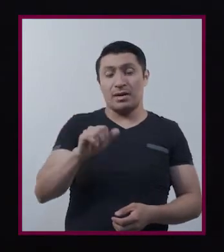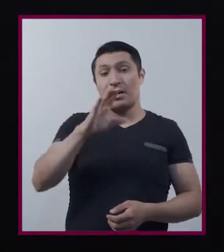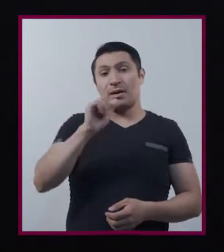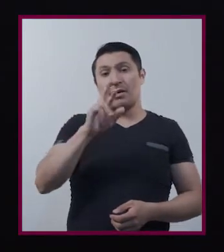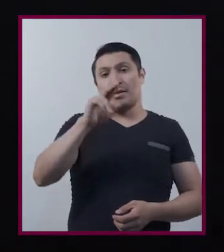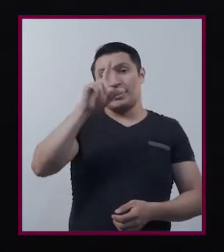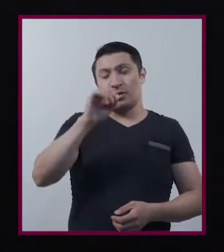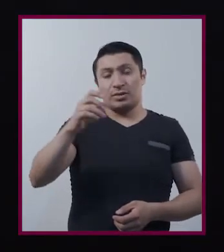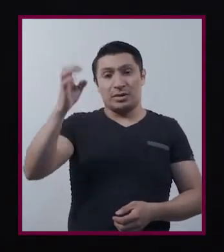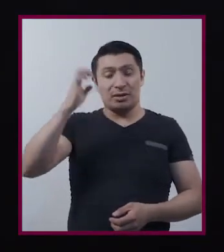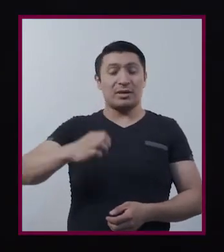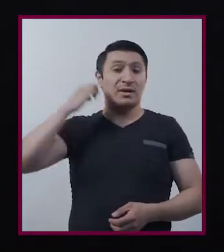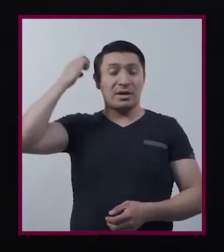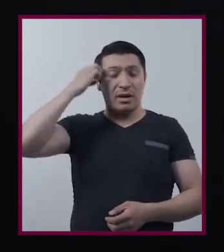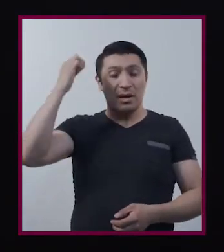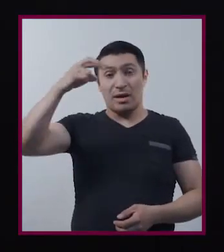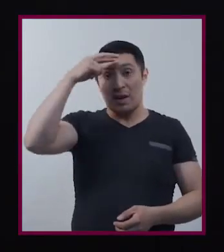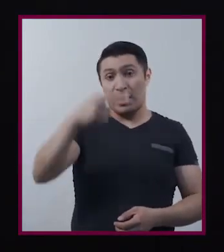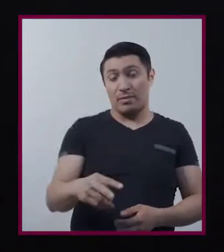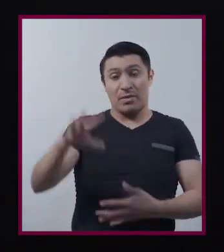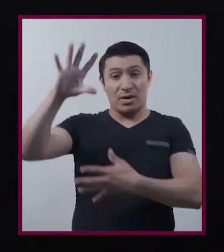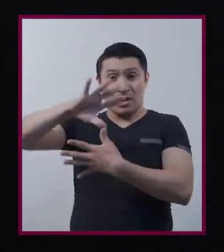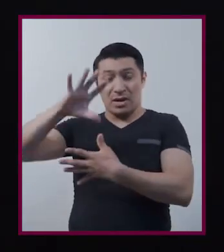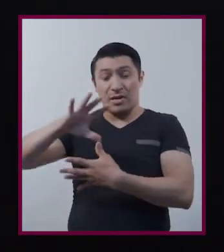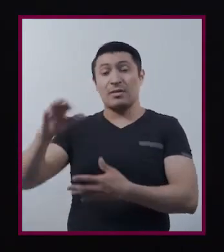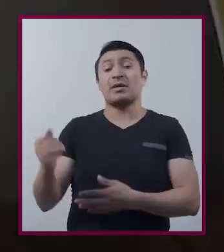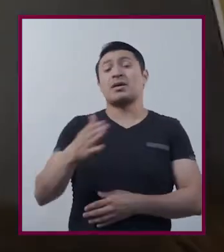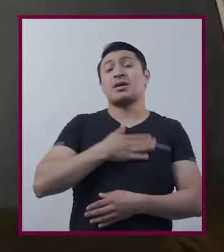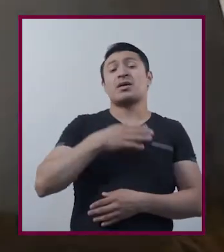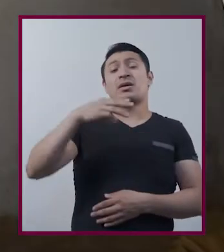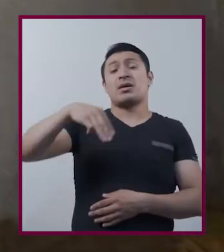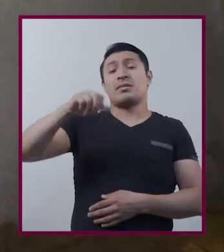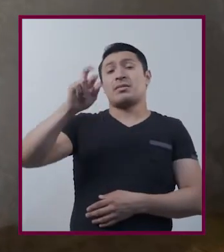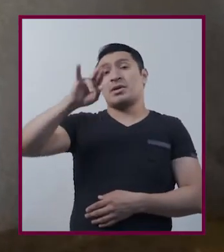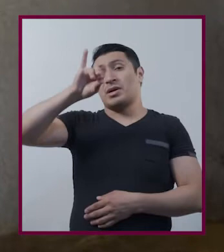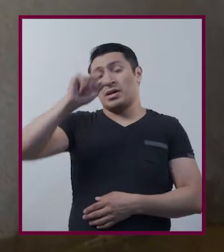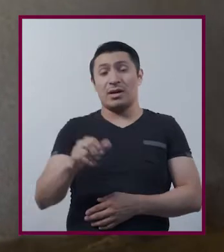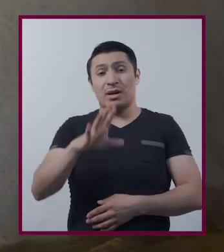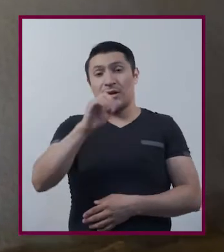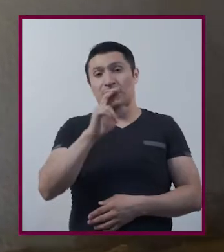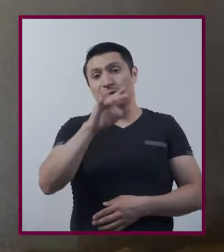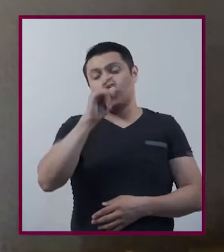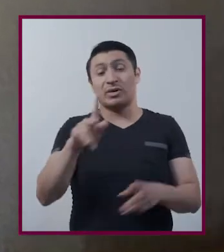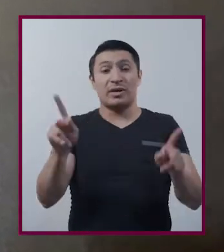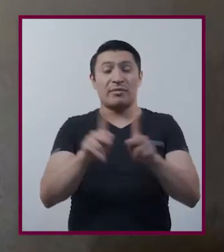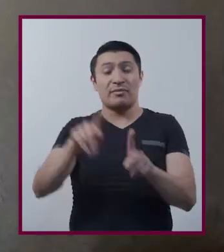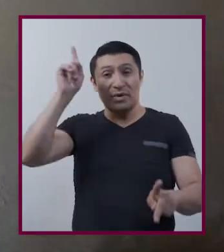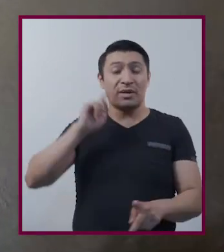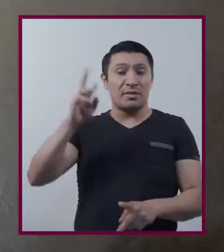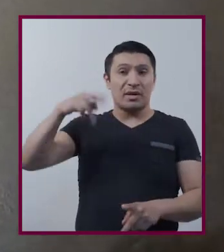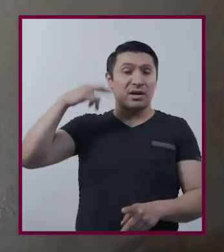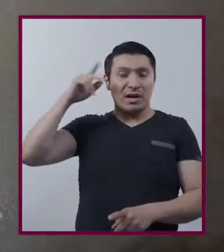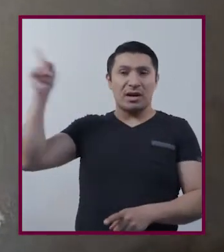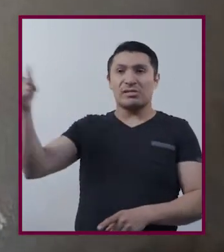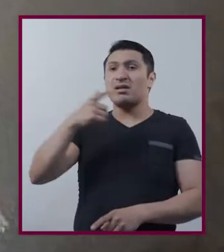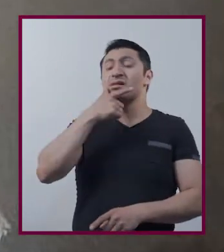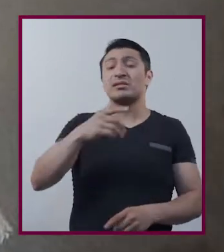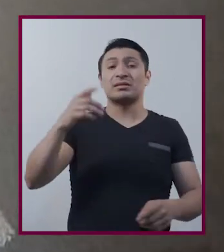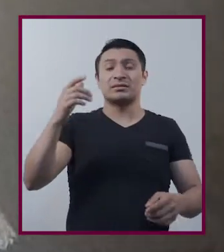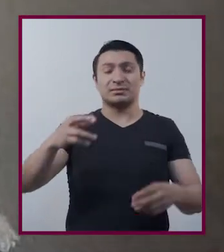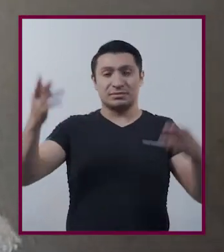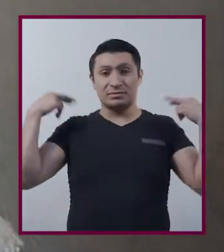María Carlota de Bélgica, emperatriz de México y de América. Yo soy María Carlota de Amelia, prima de la reina de